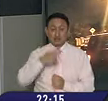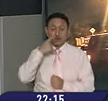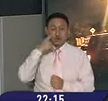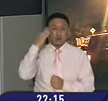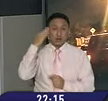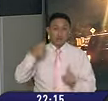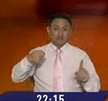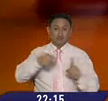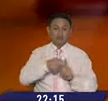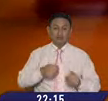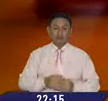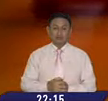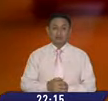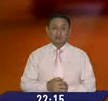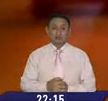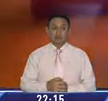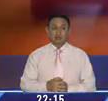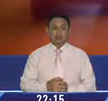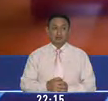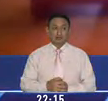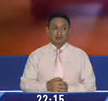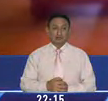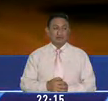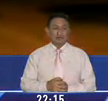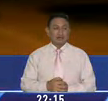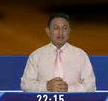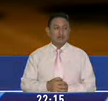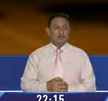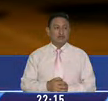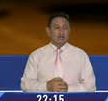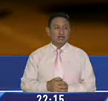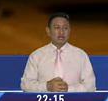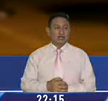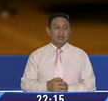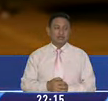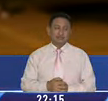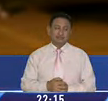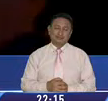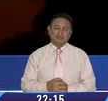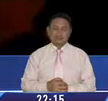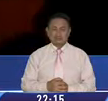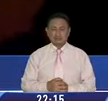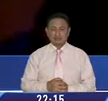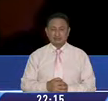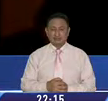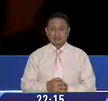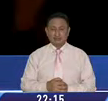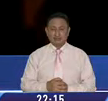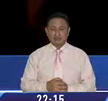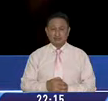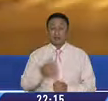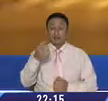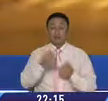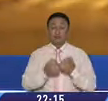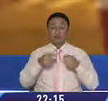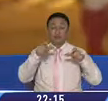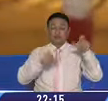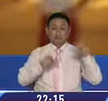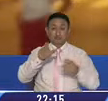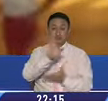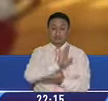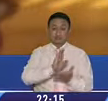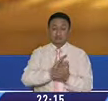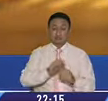femicidio. El asesinato de una mujer de 26 años irrumpió la tranquilidad de los moradores del barrio